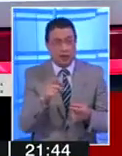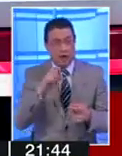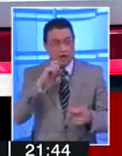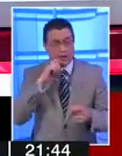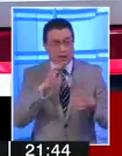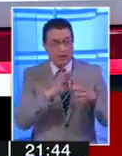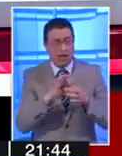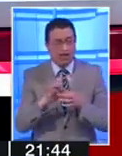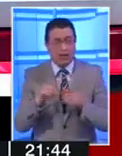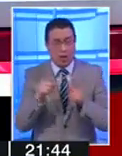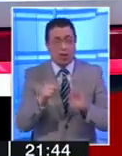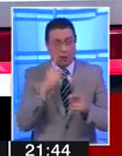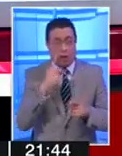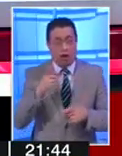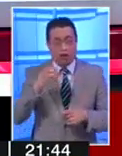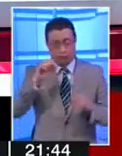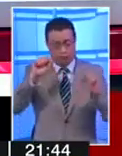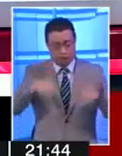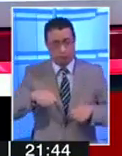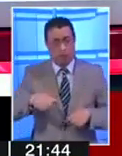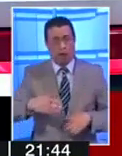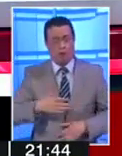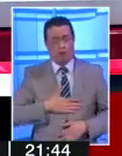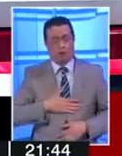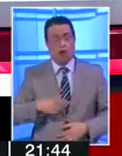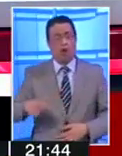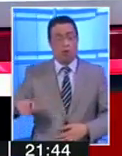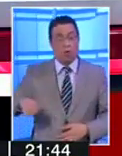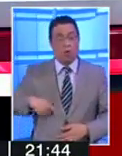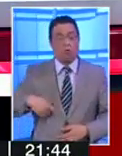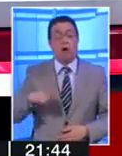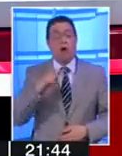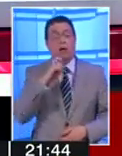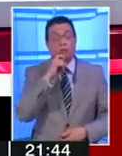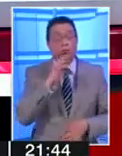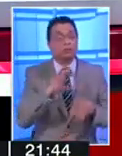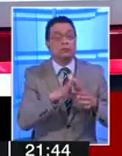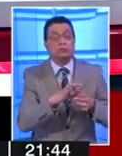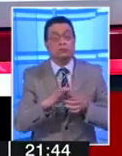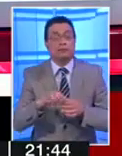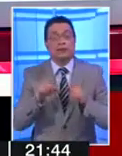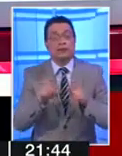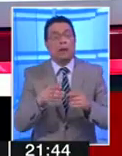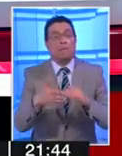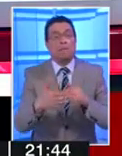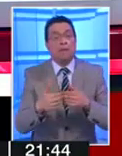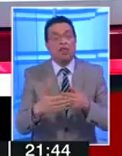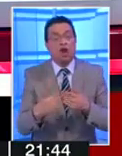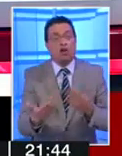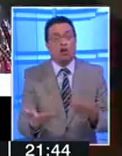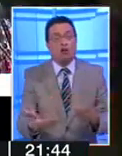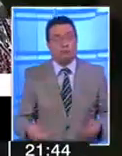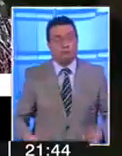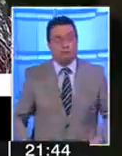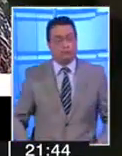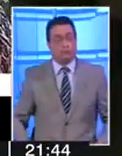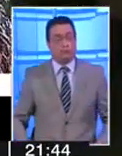significa una admisión de culpabilidad de quienes realicen esta petición de perdón.